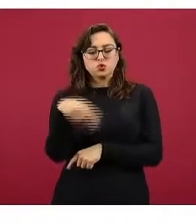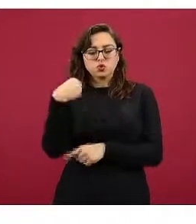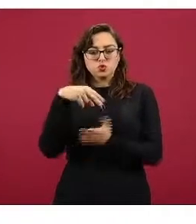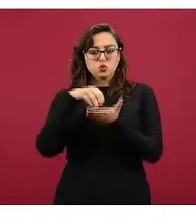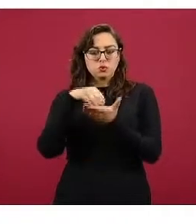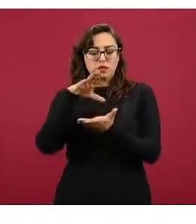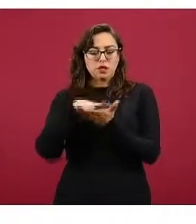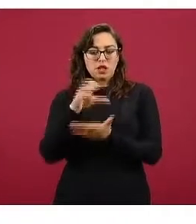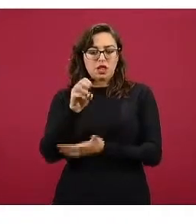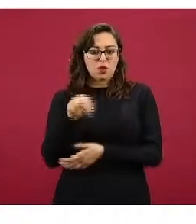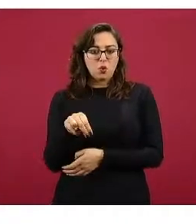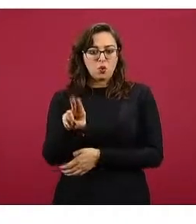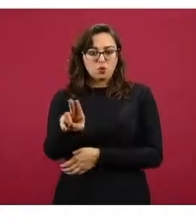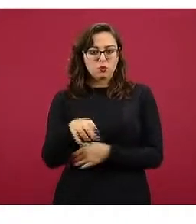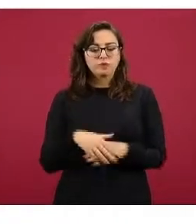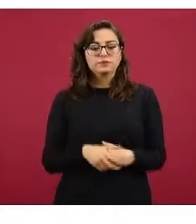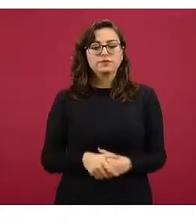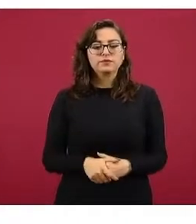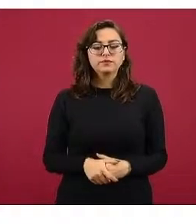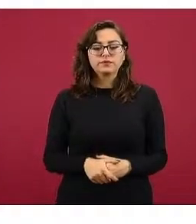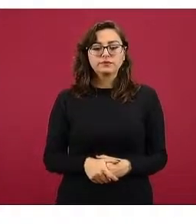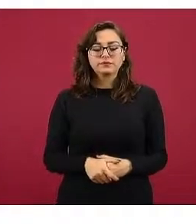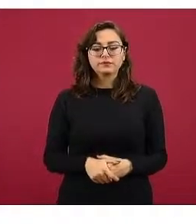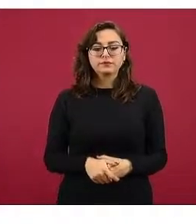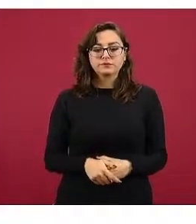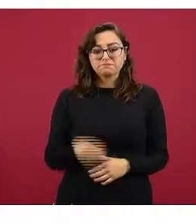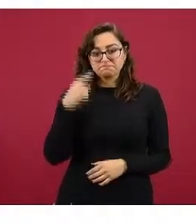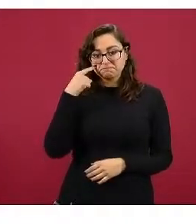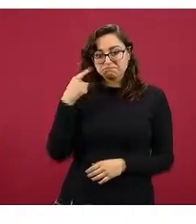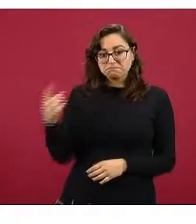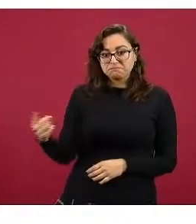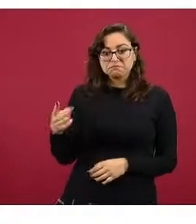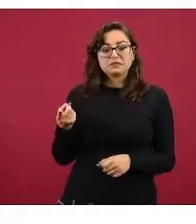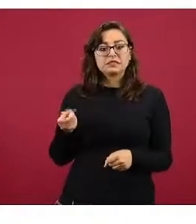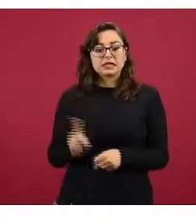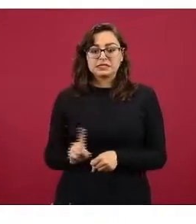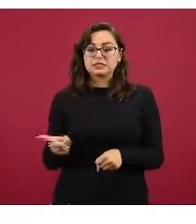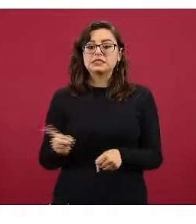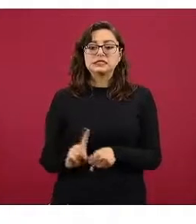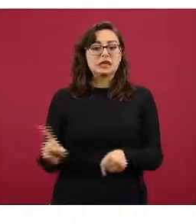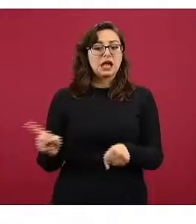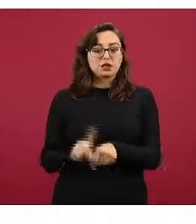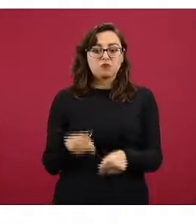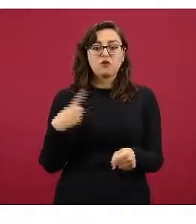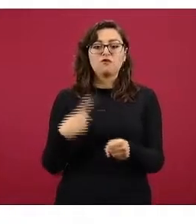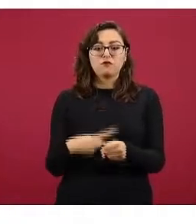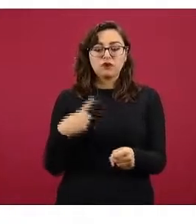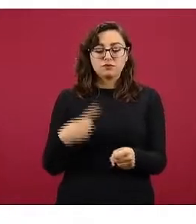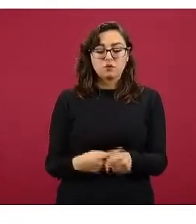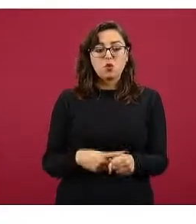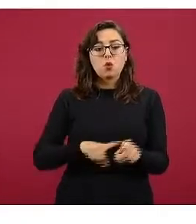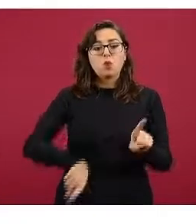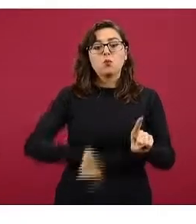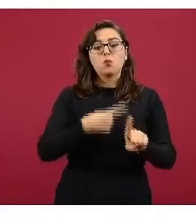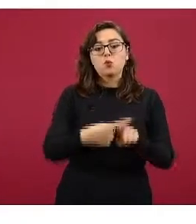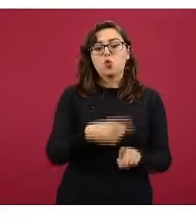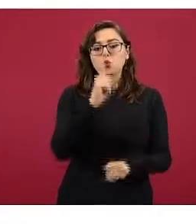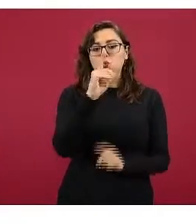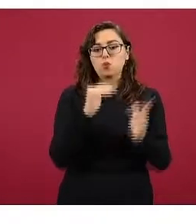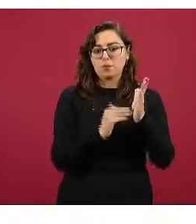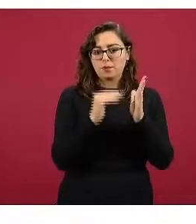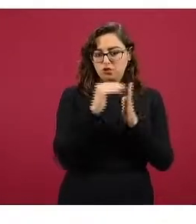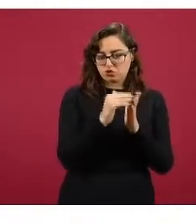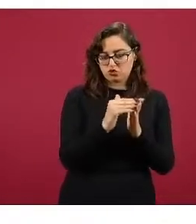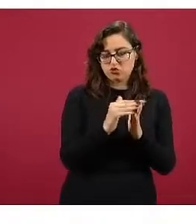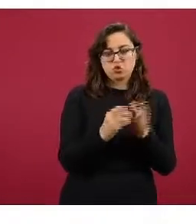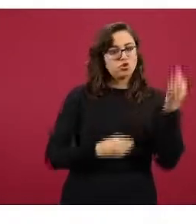Naciones Unidas, y todo esto son casos diarios confirmados por millón de habitantes. Todas las gráficas